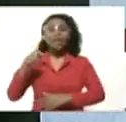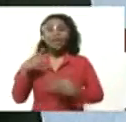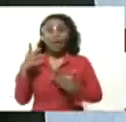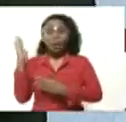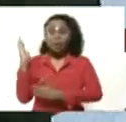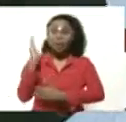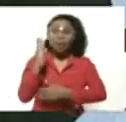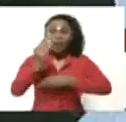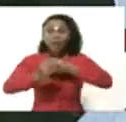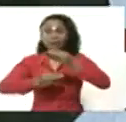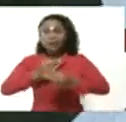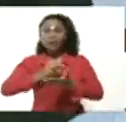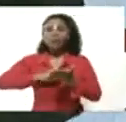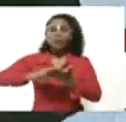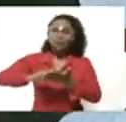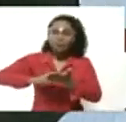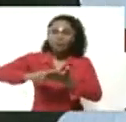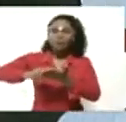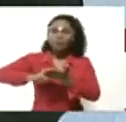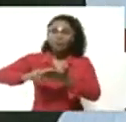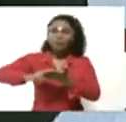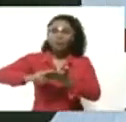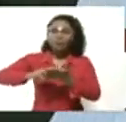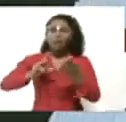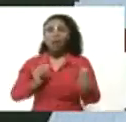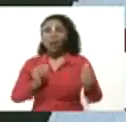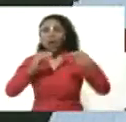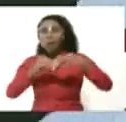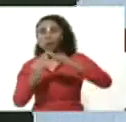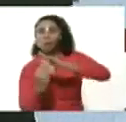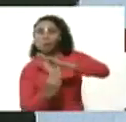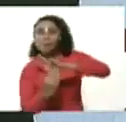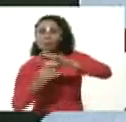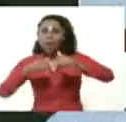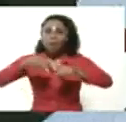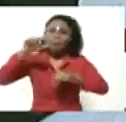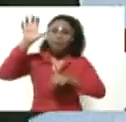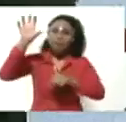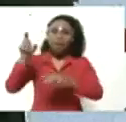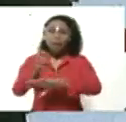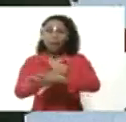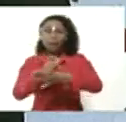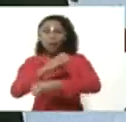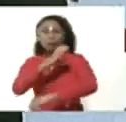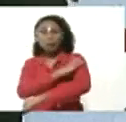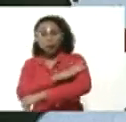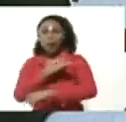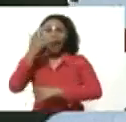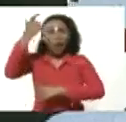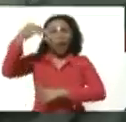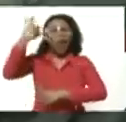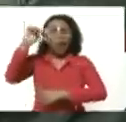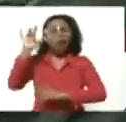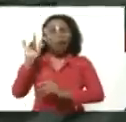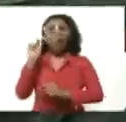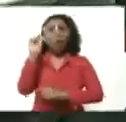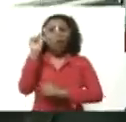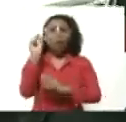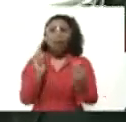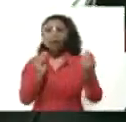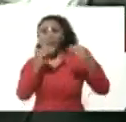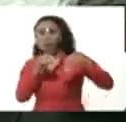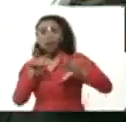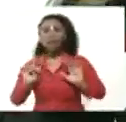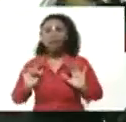venido reconciliando con los acuerdos básicos en el país, al gobierno y a la oposición, creo que tiene un punto de inflexión. En